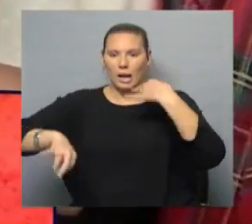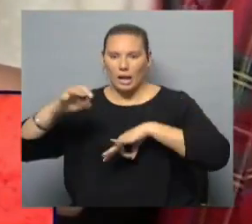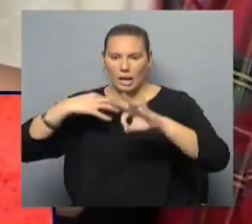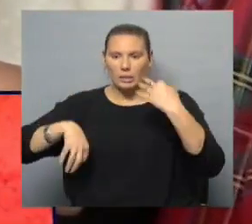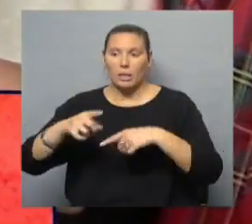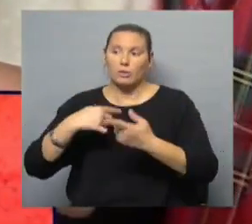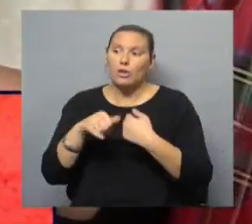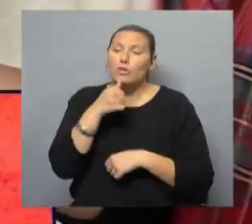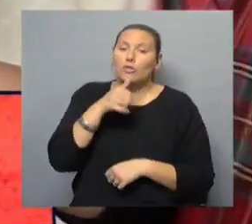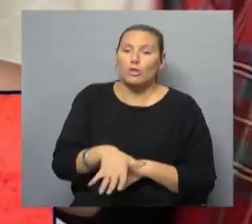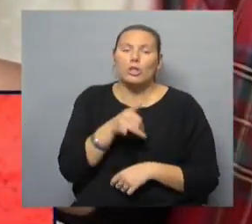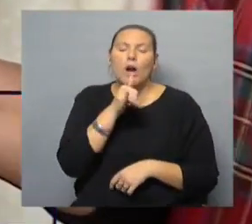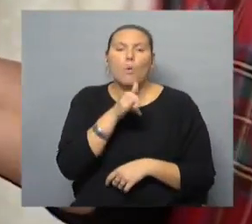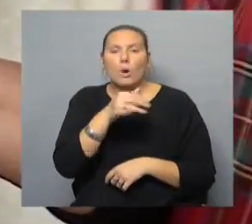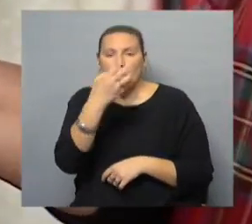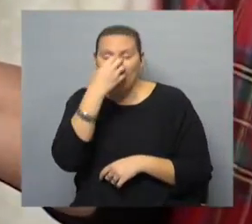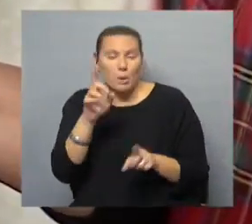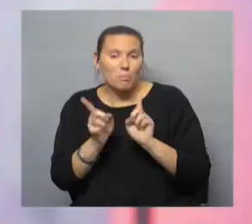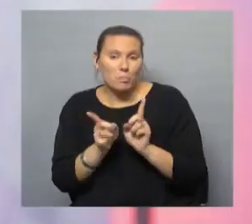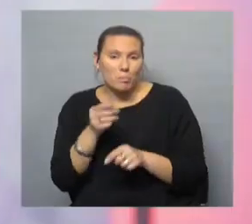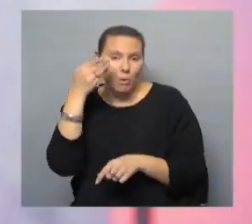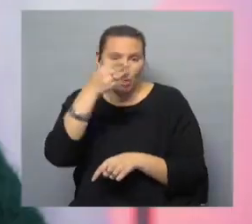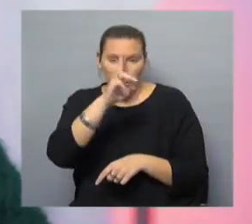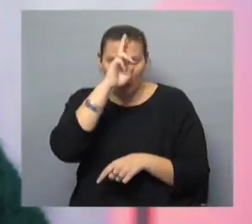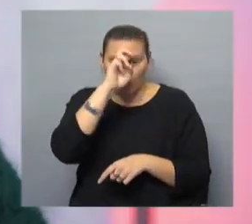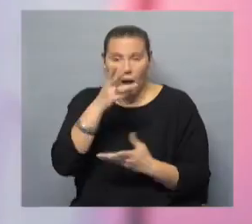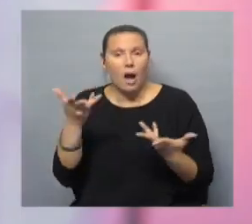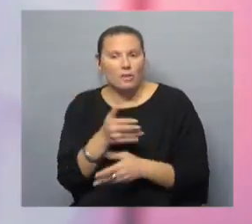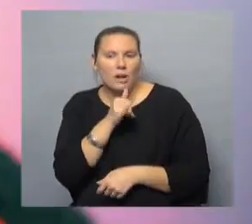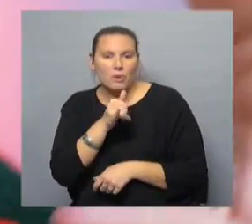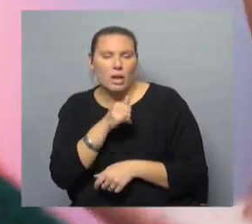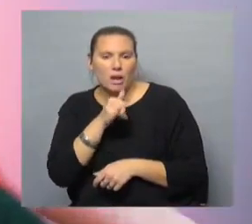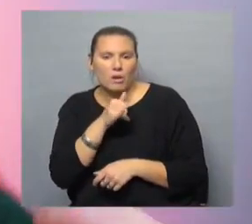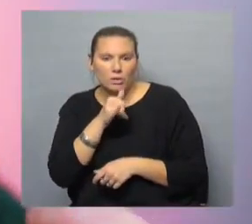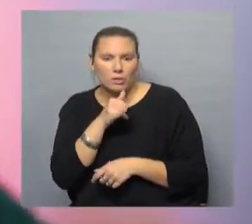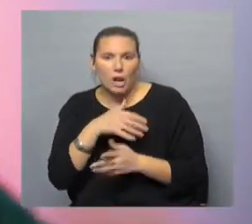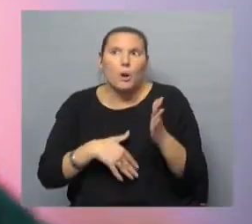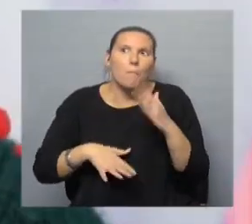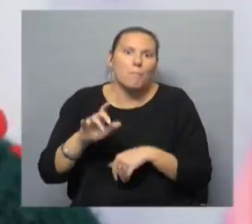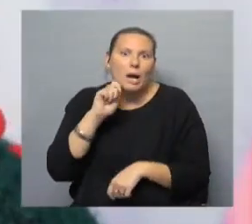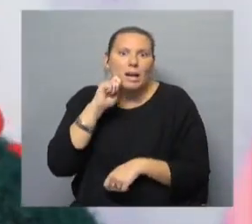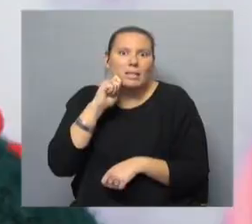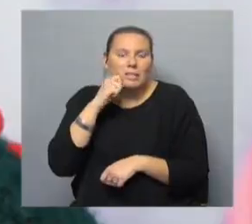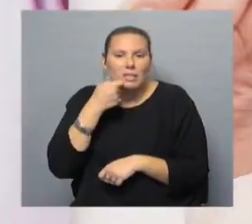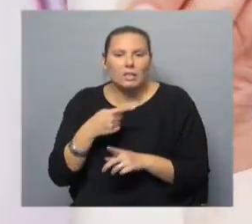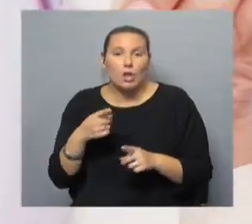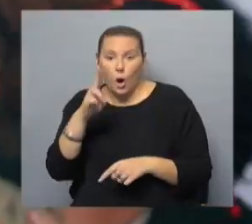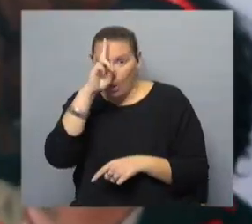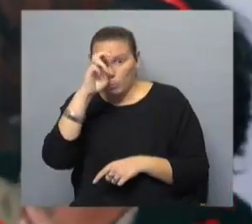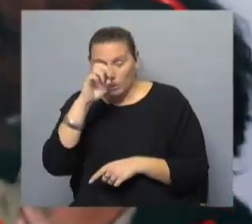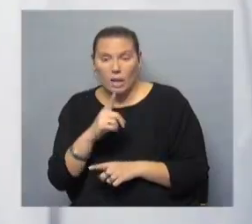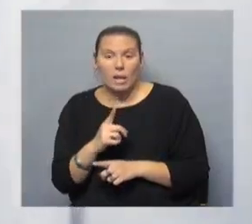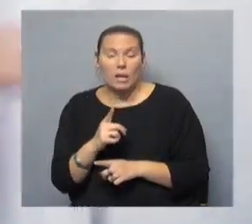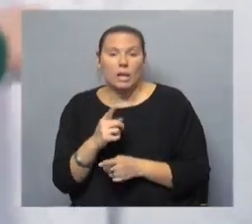historias que cuentan estos payasos y payasas que van al hospital. Les voy a contar lo más increíble que me pasó en el hospital. Pero claro,